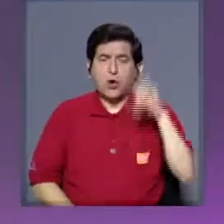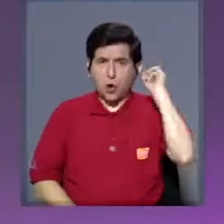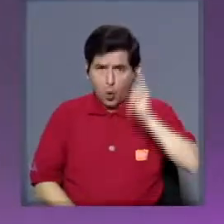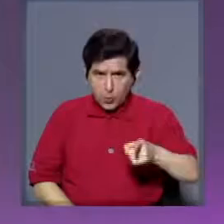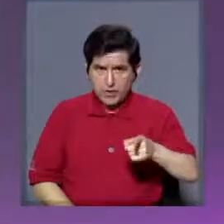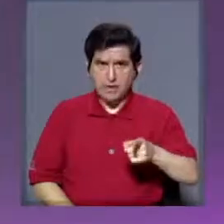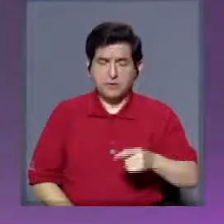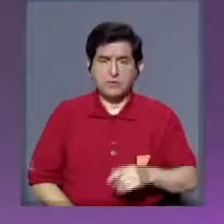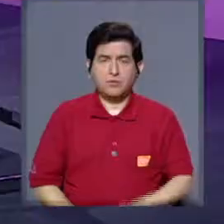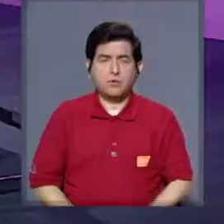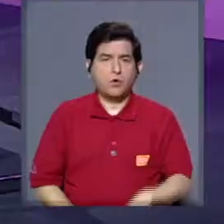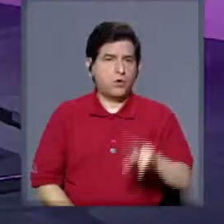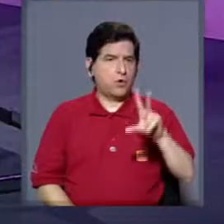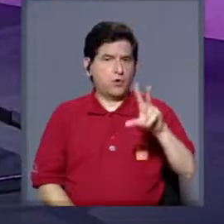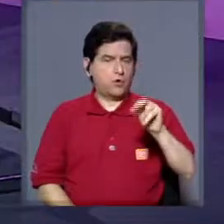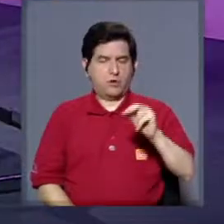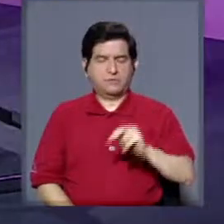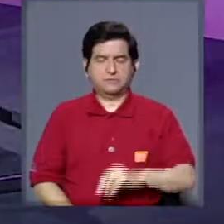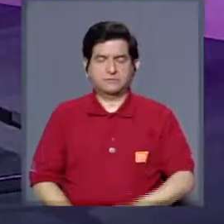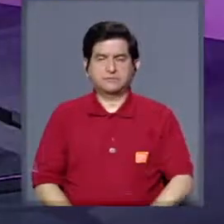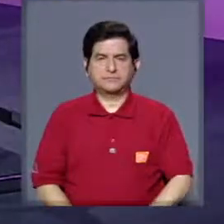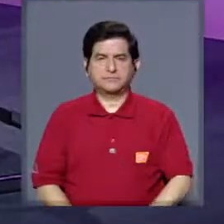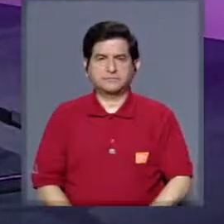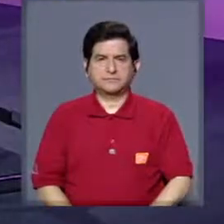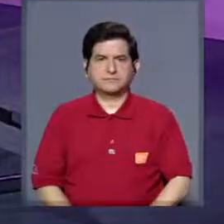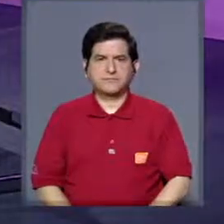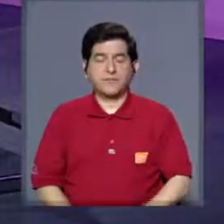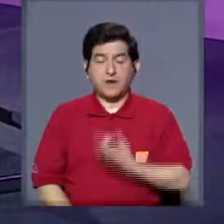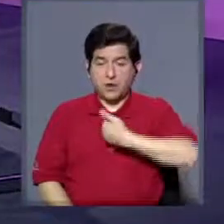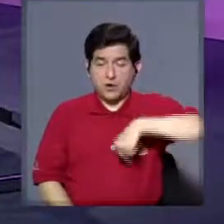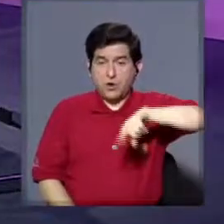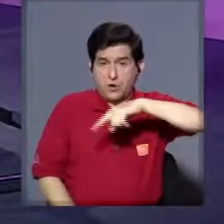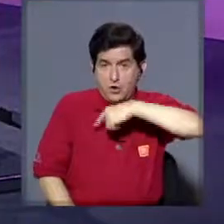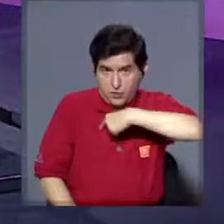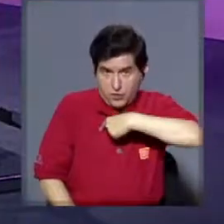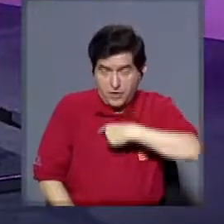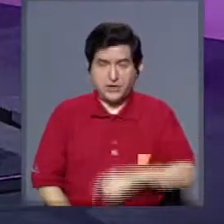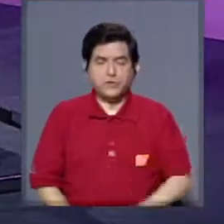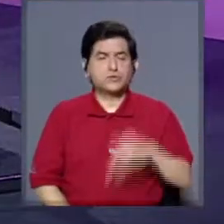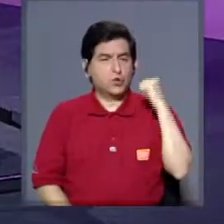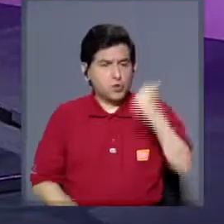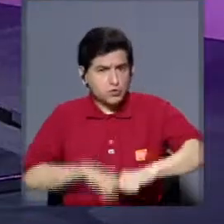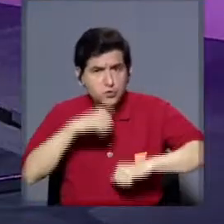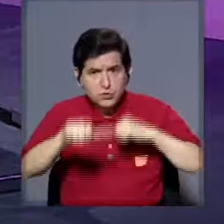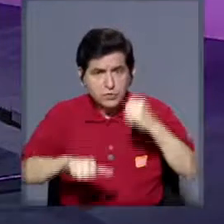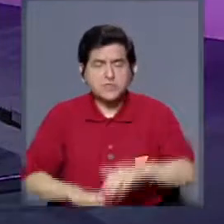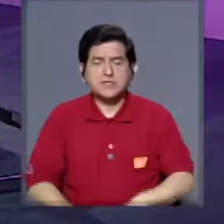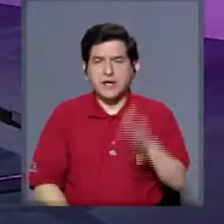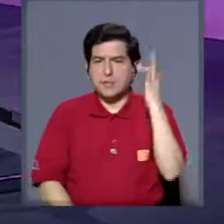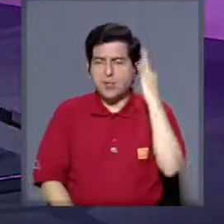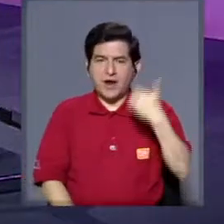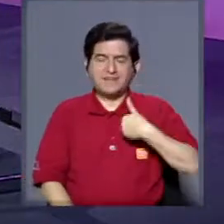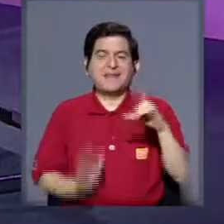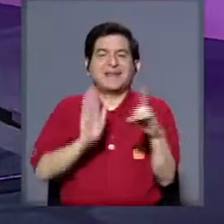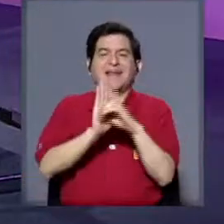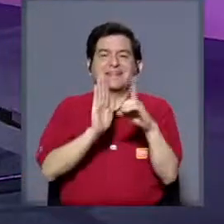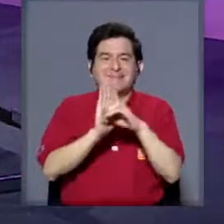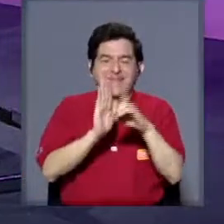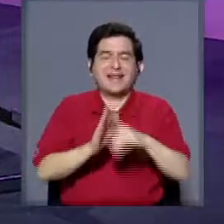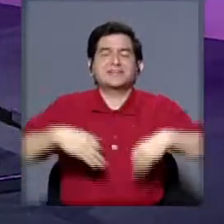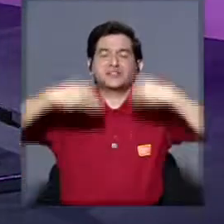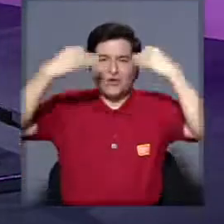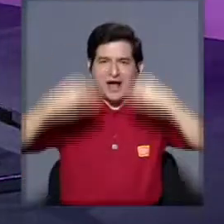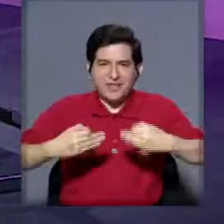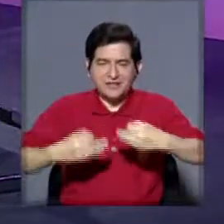obligación o sea lo que estamos nosotros luchando es para que las mujeres tengan derecho a